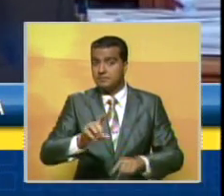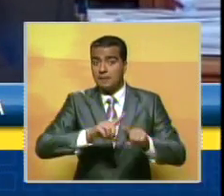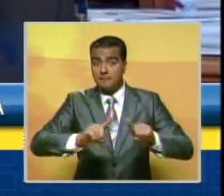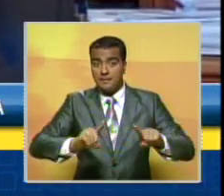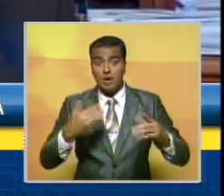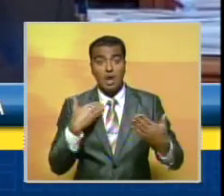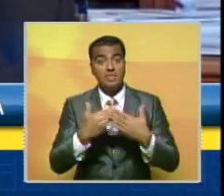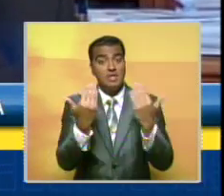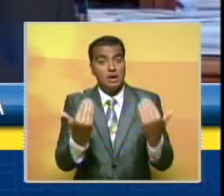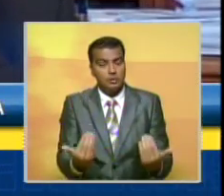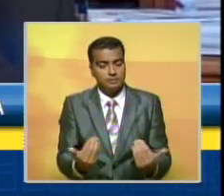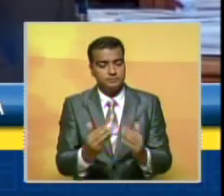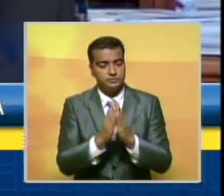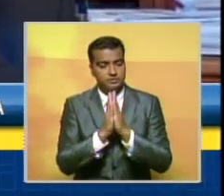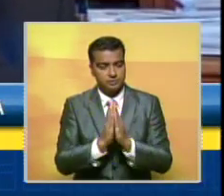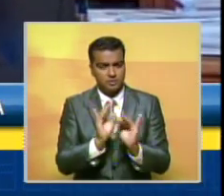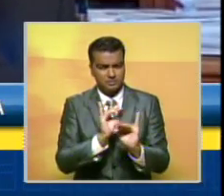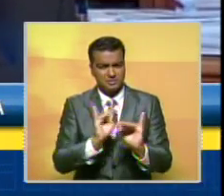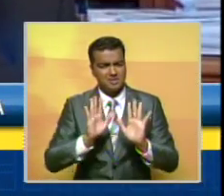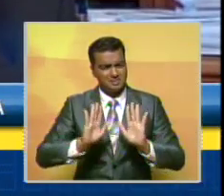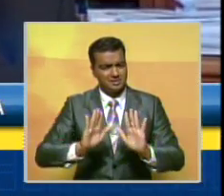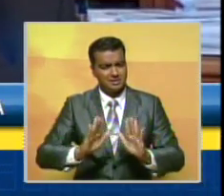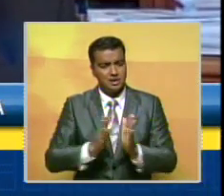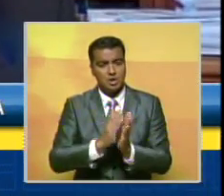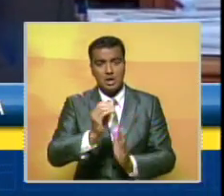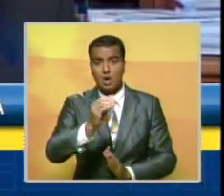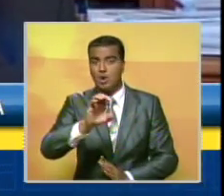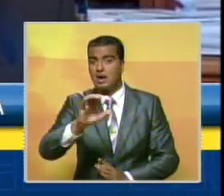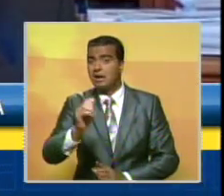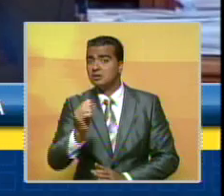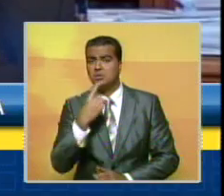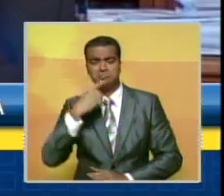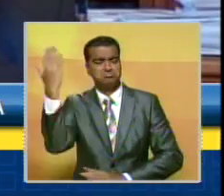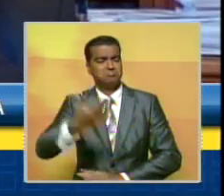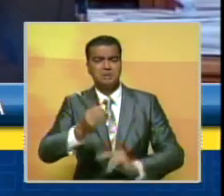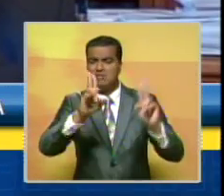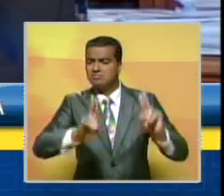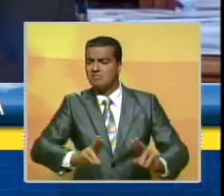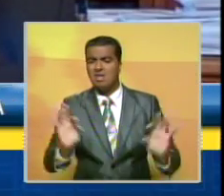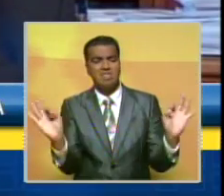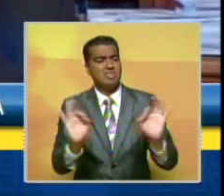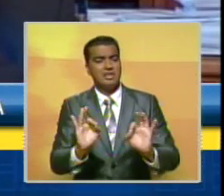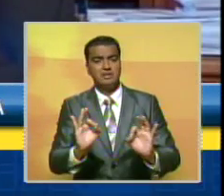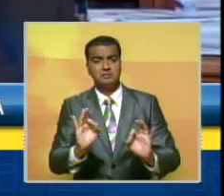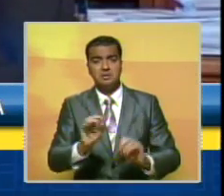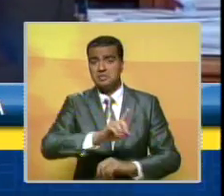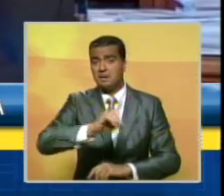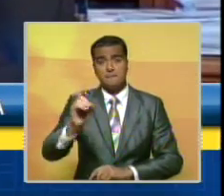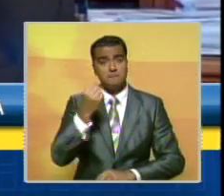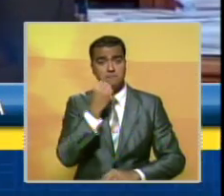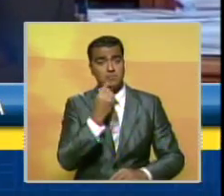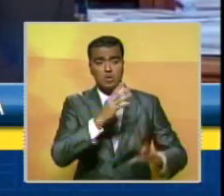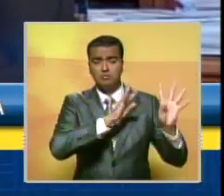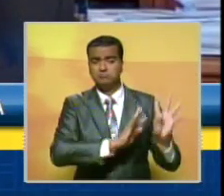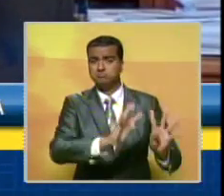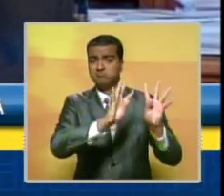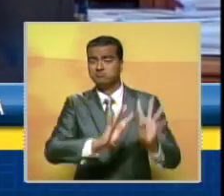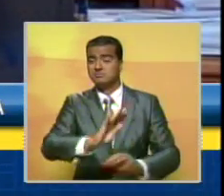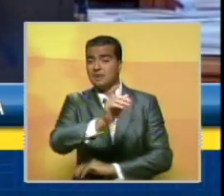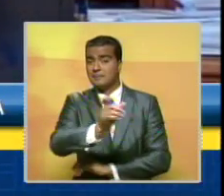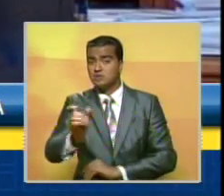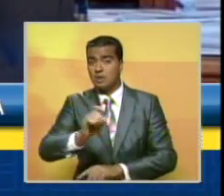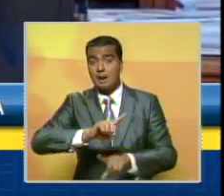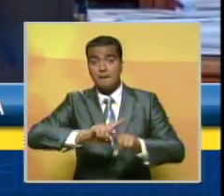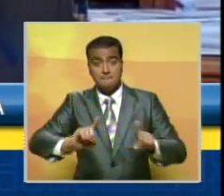la OEA no emitirá condenas que ahonden la división, ni rechazará la protesta legítima de los venezolanos. Sin embargo, consideró